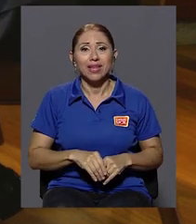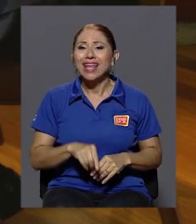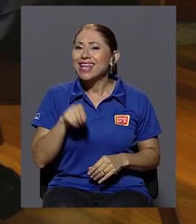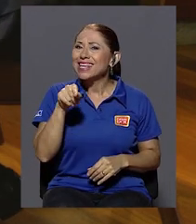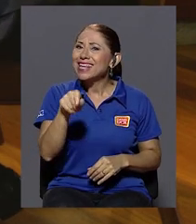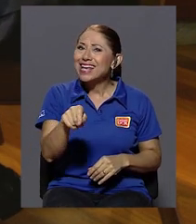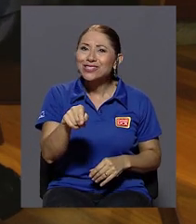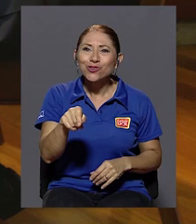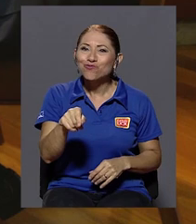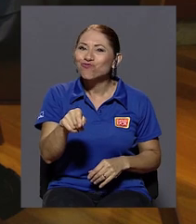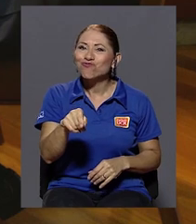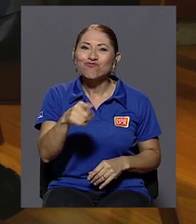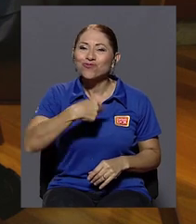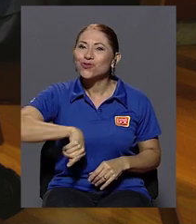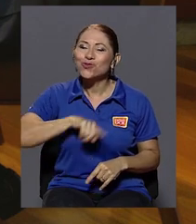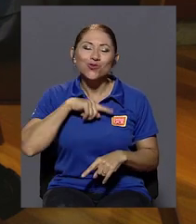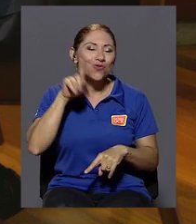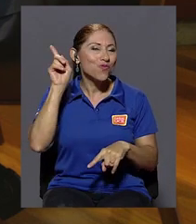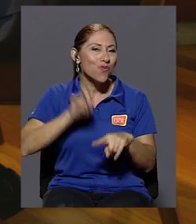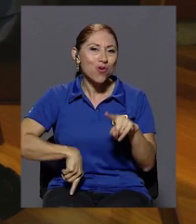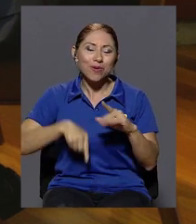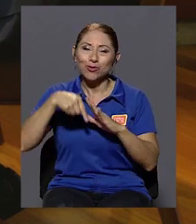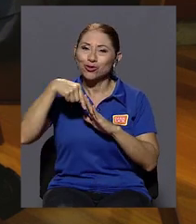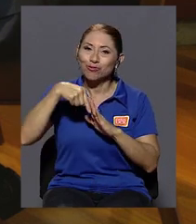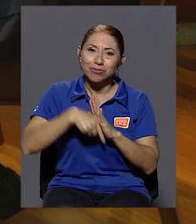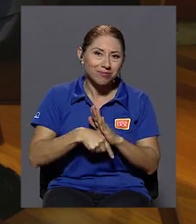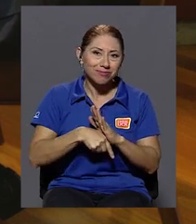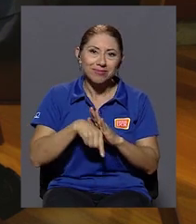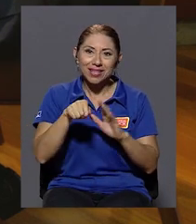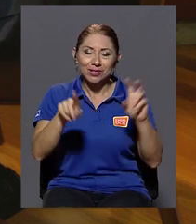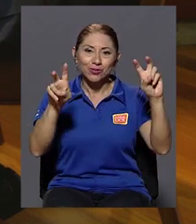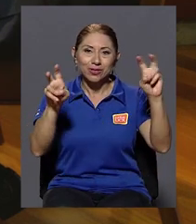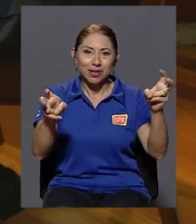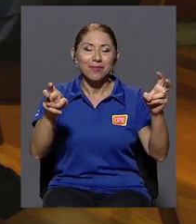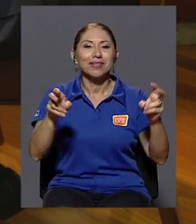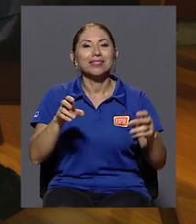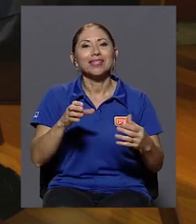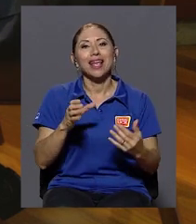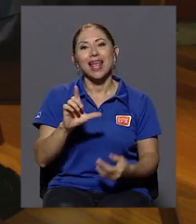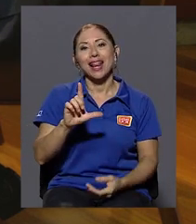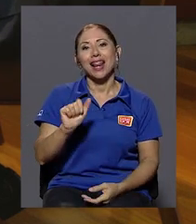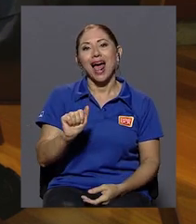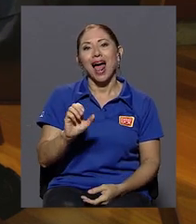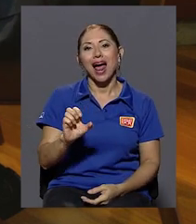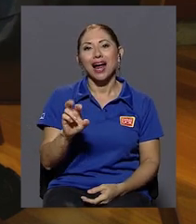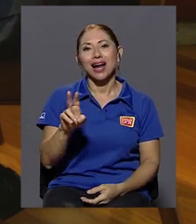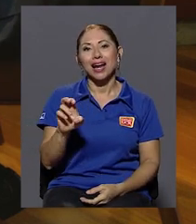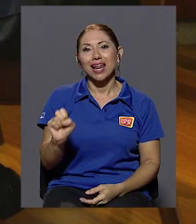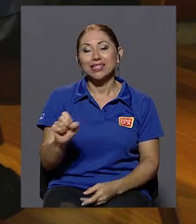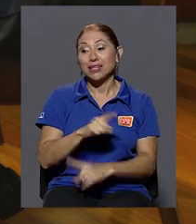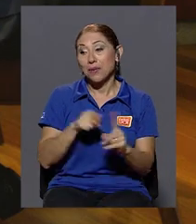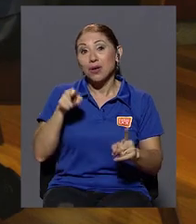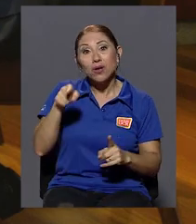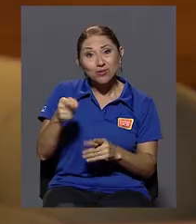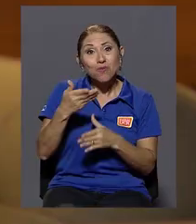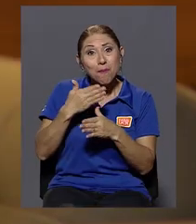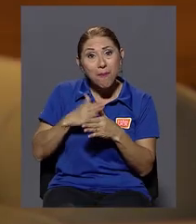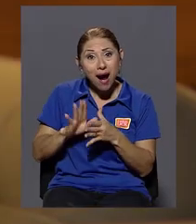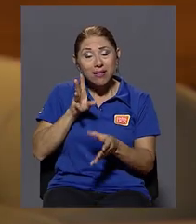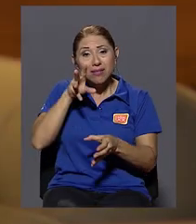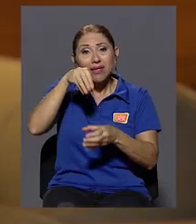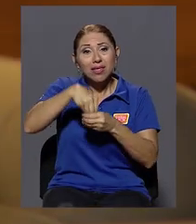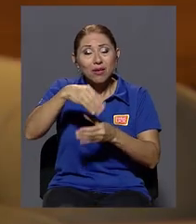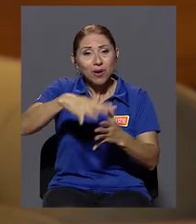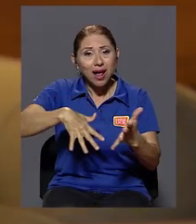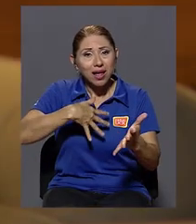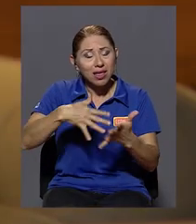eso no pudimos, creo que no hubo oportunidad de profundizar en esos asuntos en la pero es parte de una